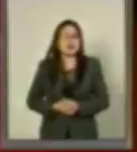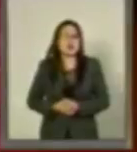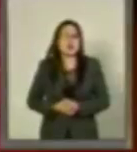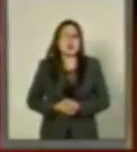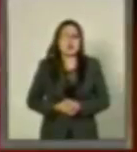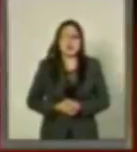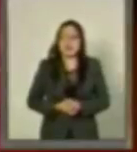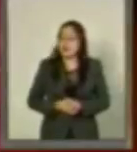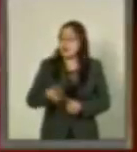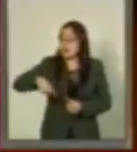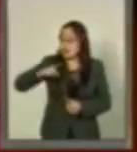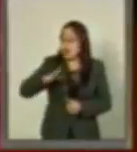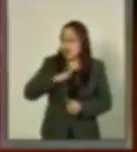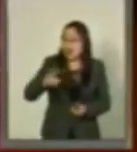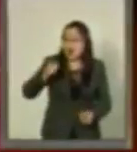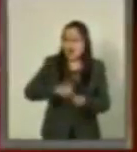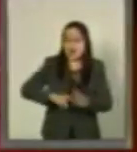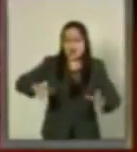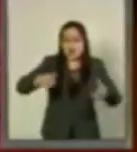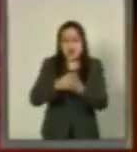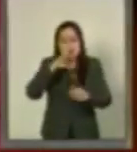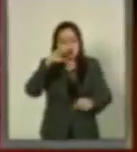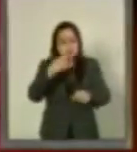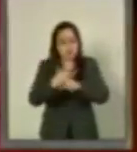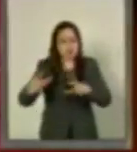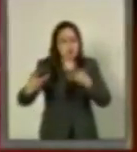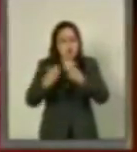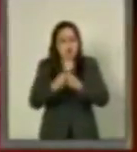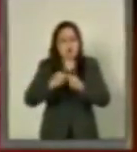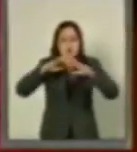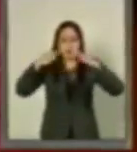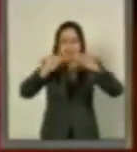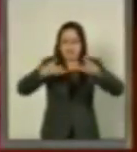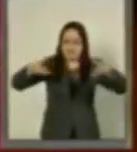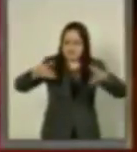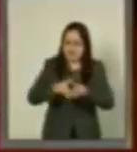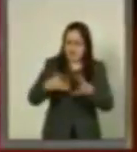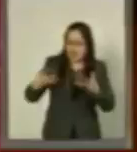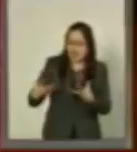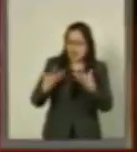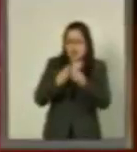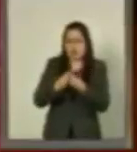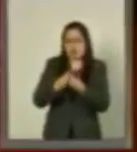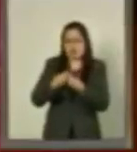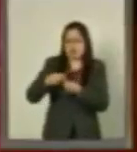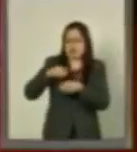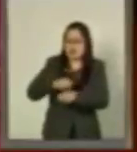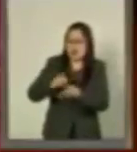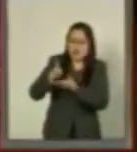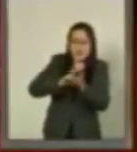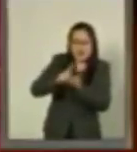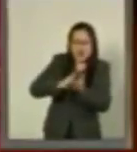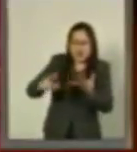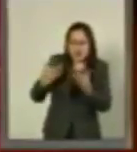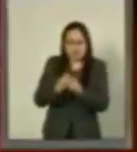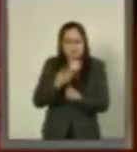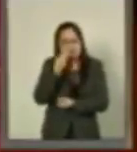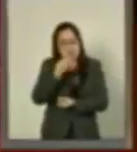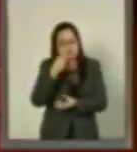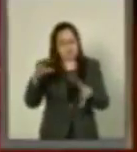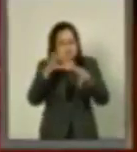con la responsabilidad del crimen organizado y de los estupefacientes. Esa es una